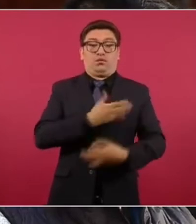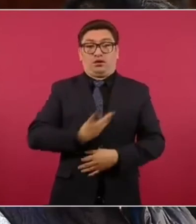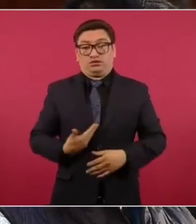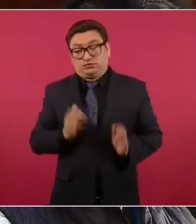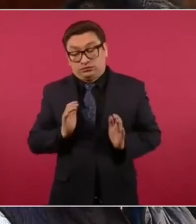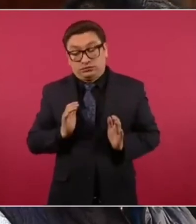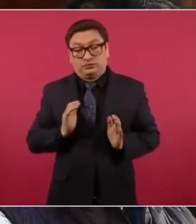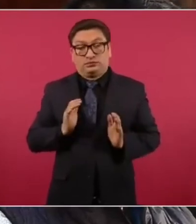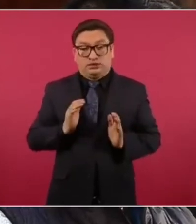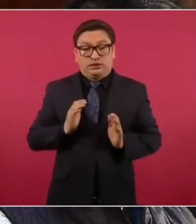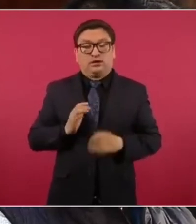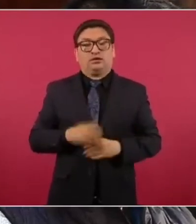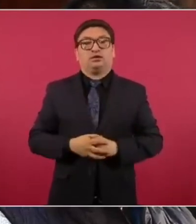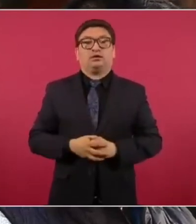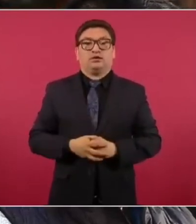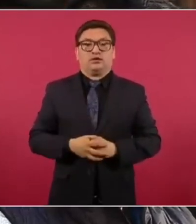que